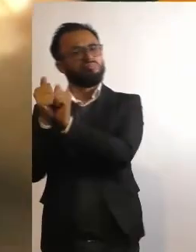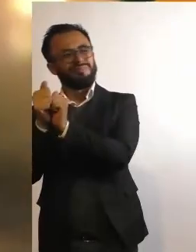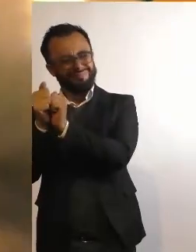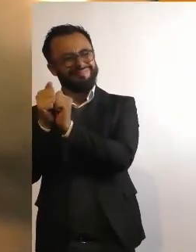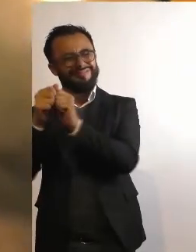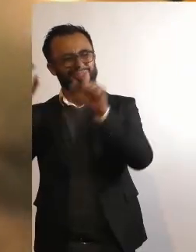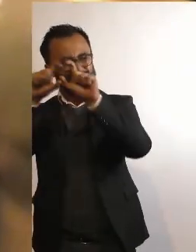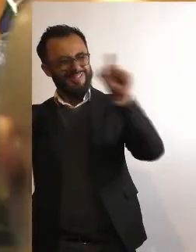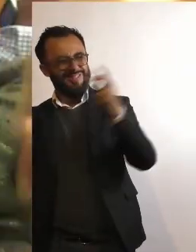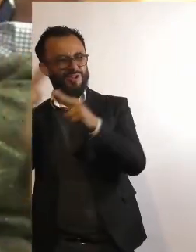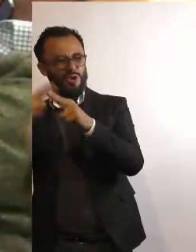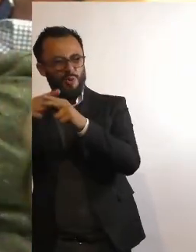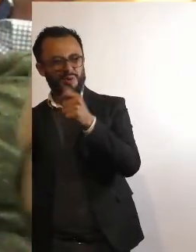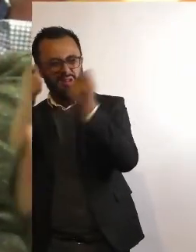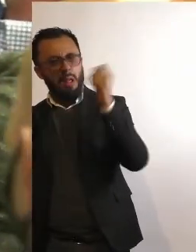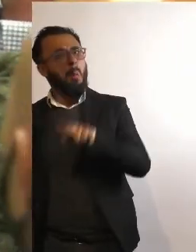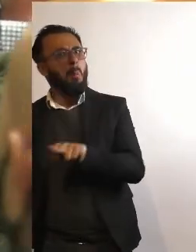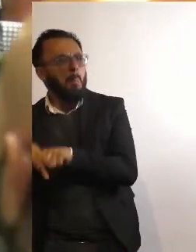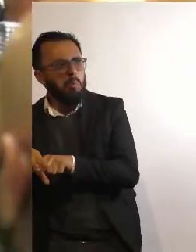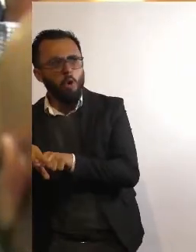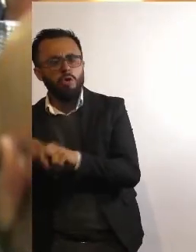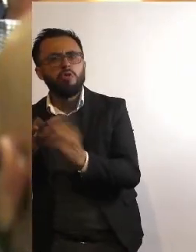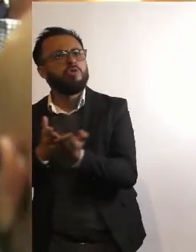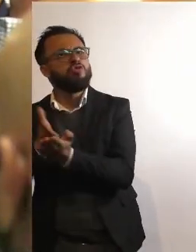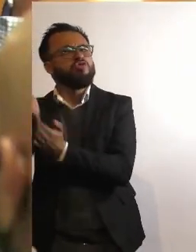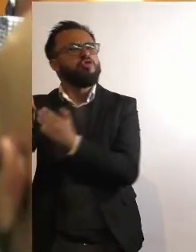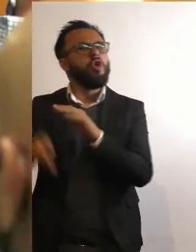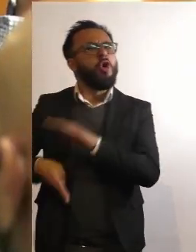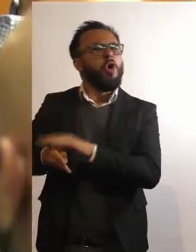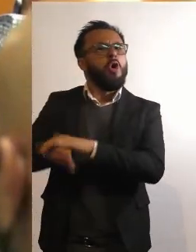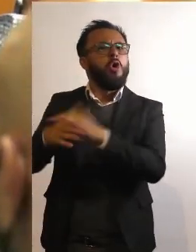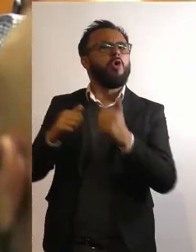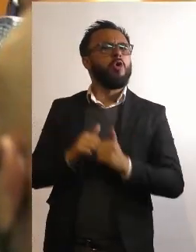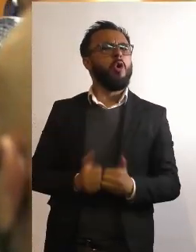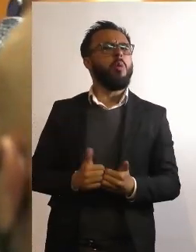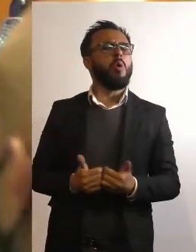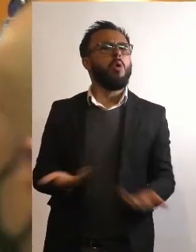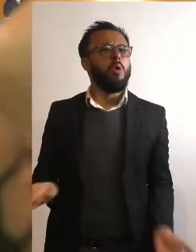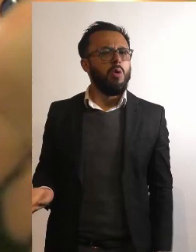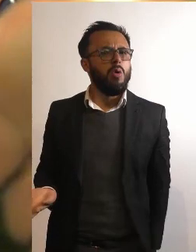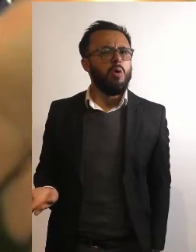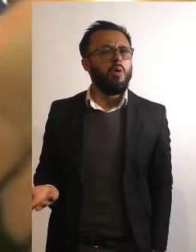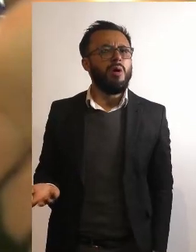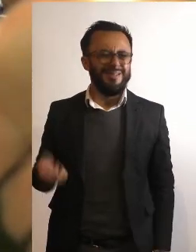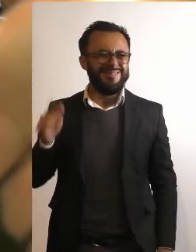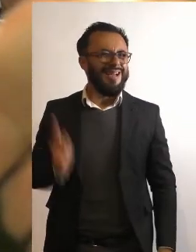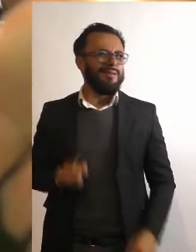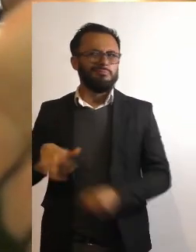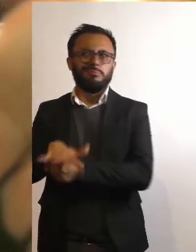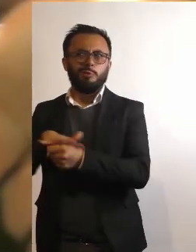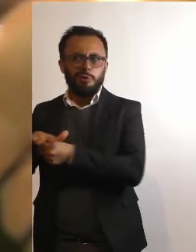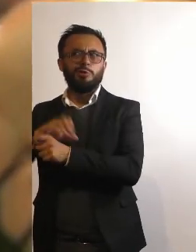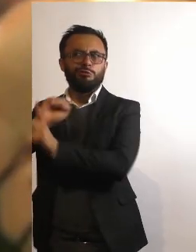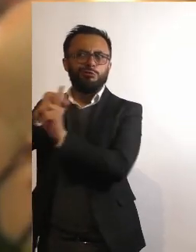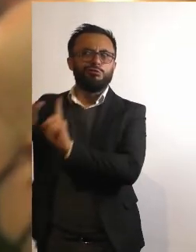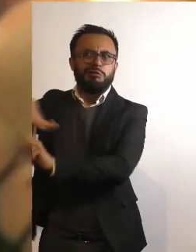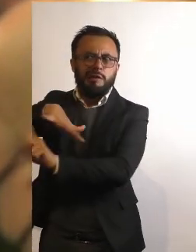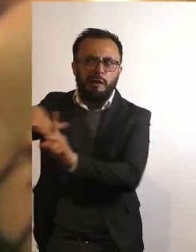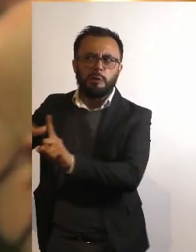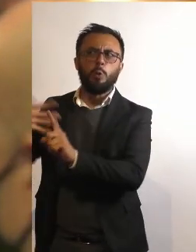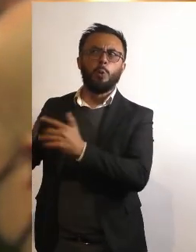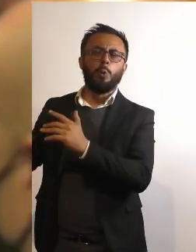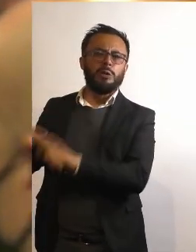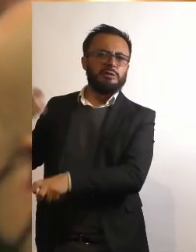política social es dinámica y todavía siguen esos contextos difíciles, ¿cómo podemos darle continuidad a